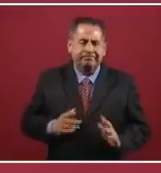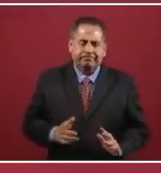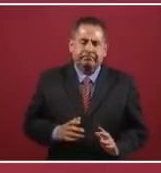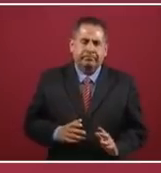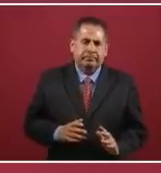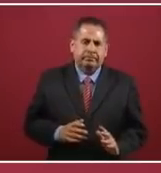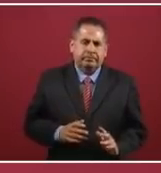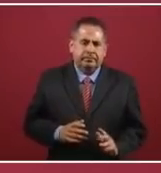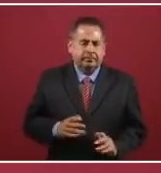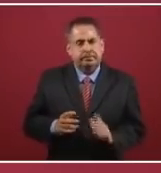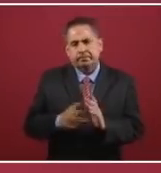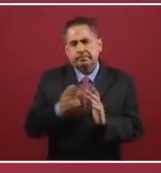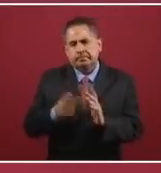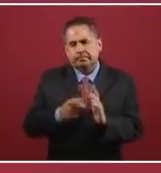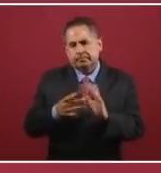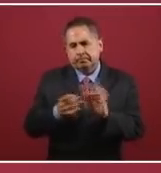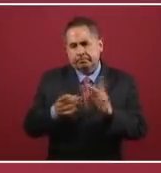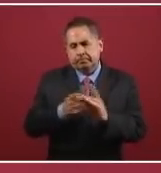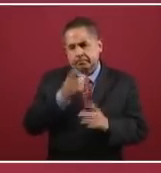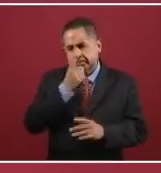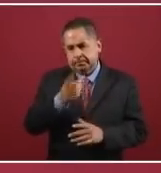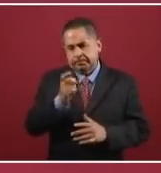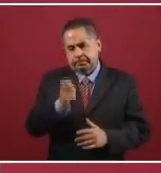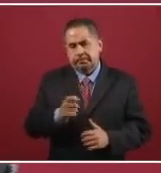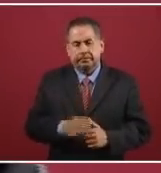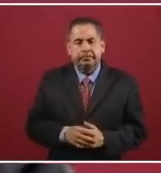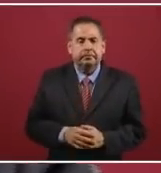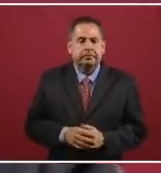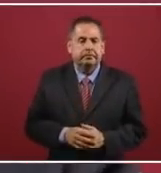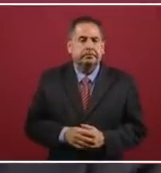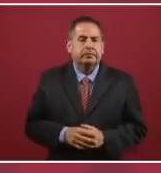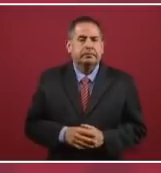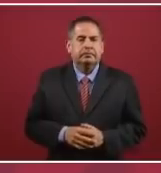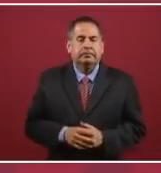Esto es